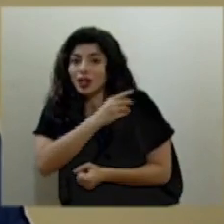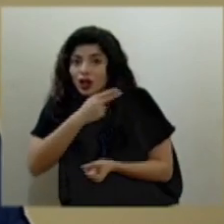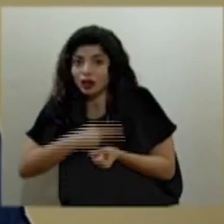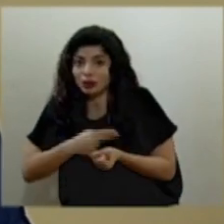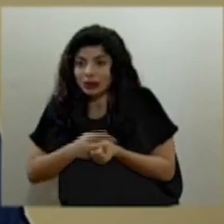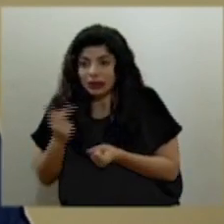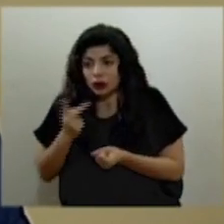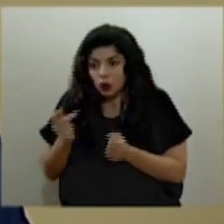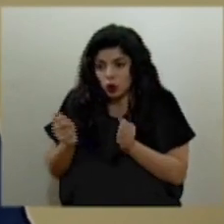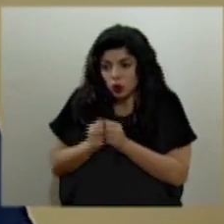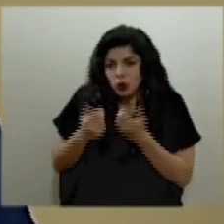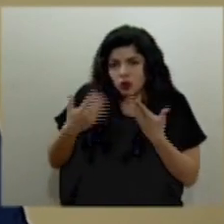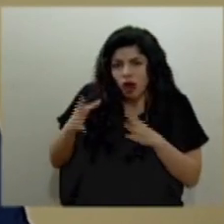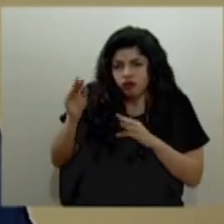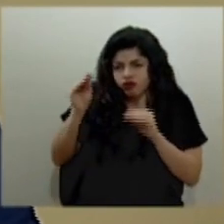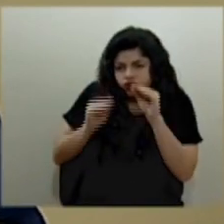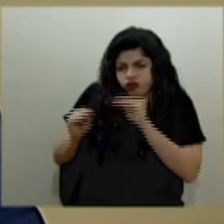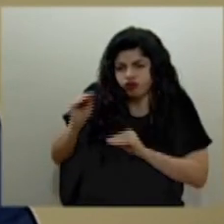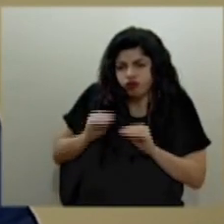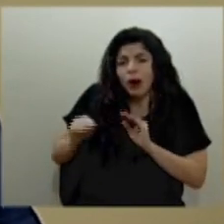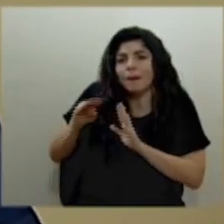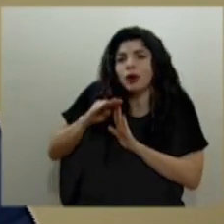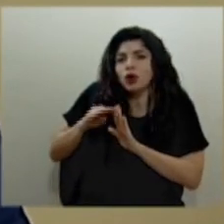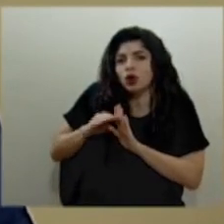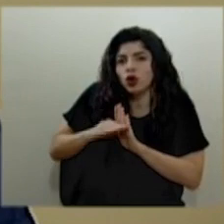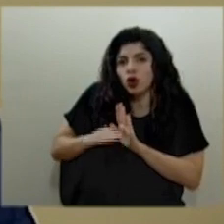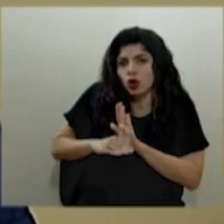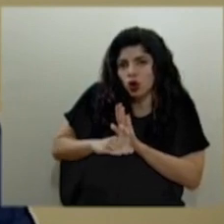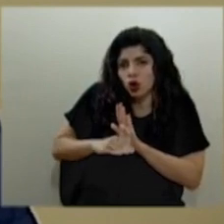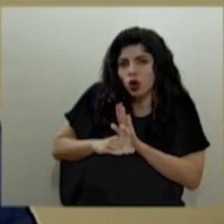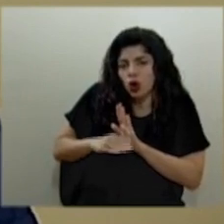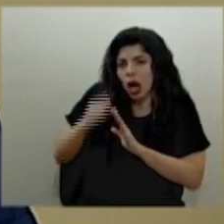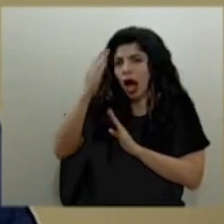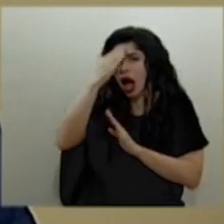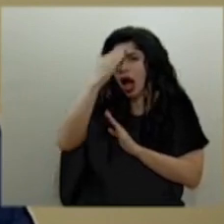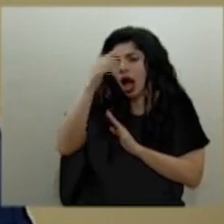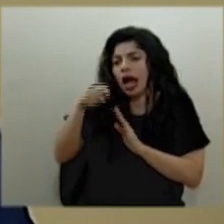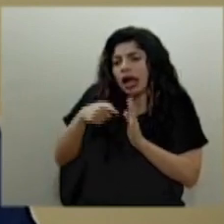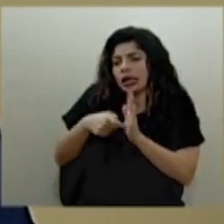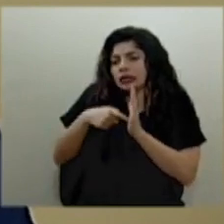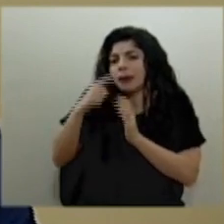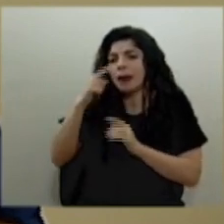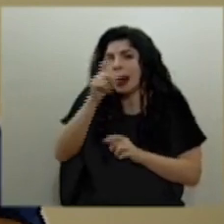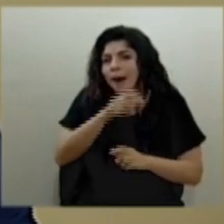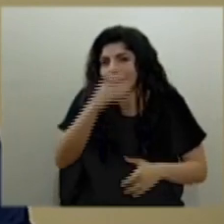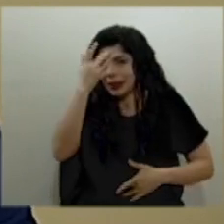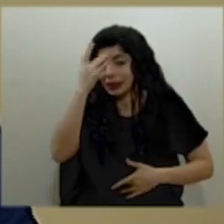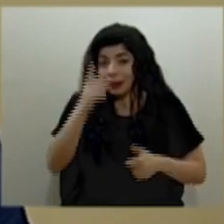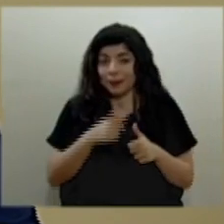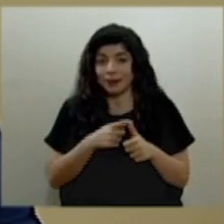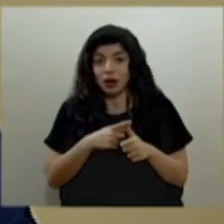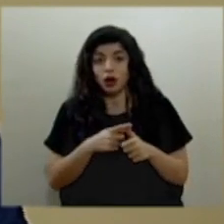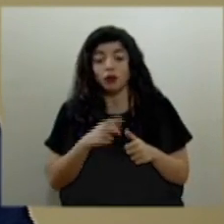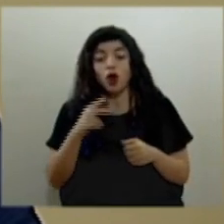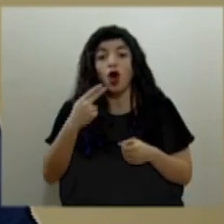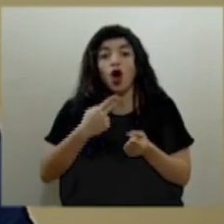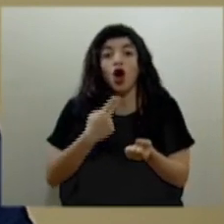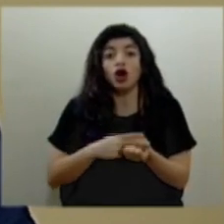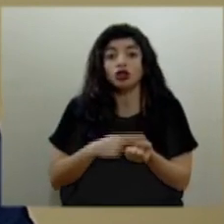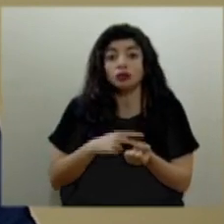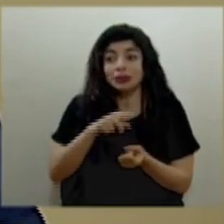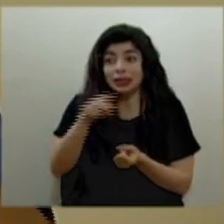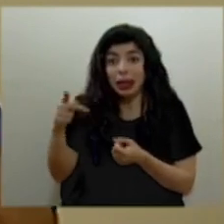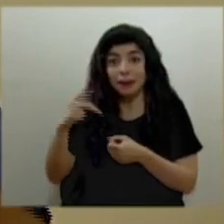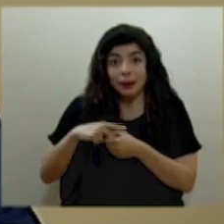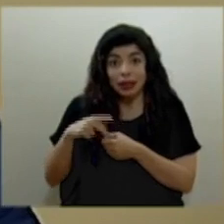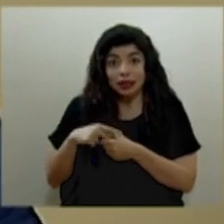hospitales hemos elaborado un protocolo y hemos definido ciertas condiciones para los pacientes. Primero, que los hospitales que están participando en este proyecto